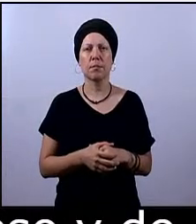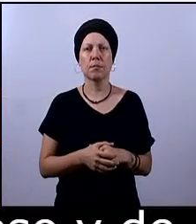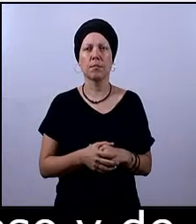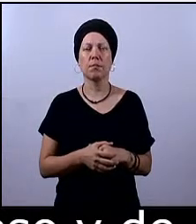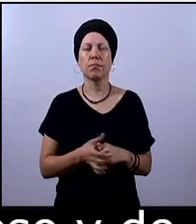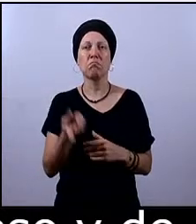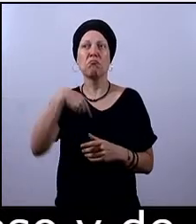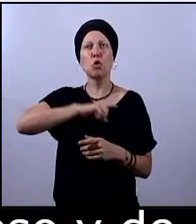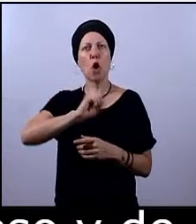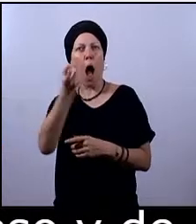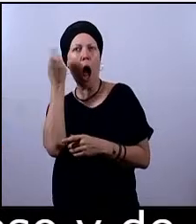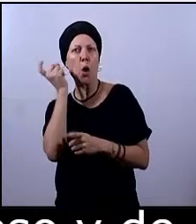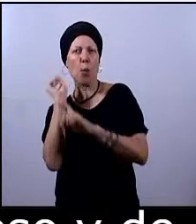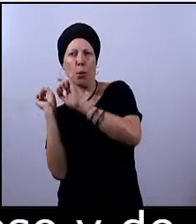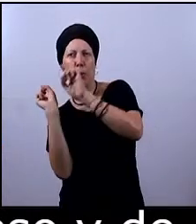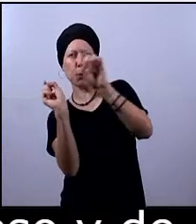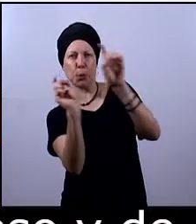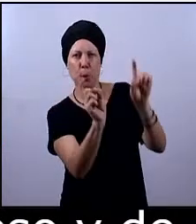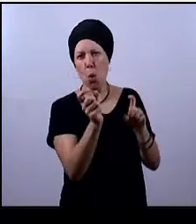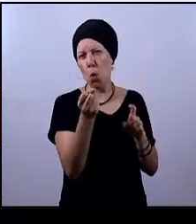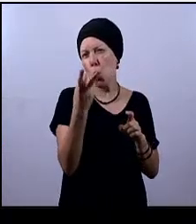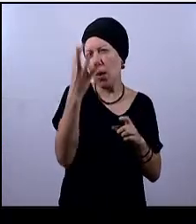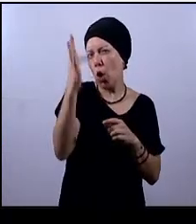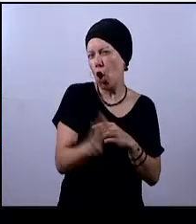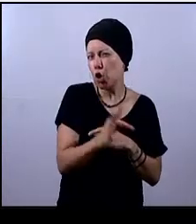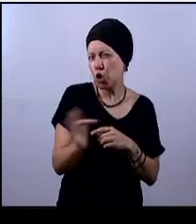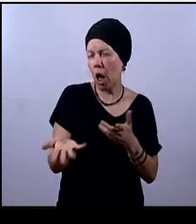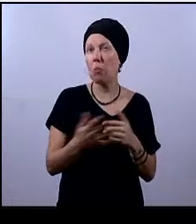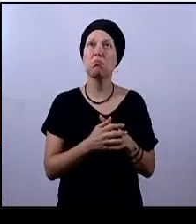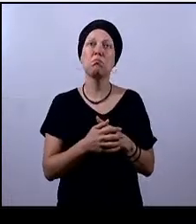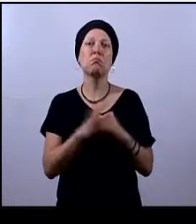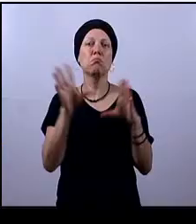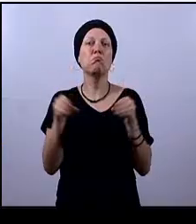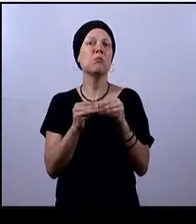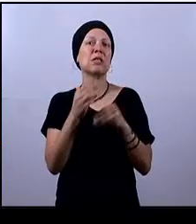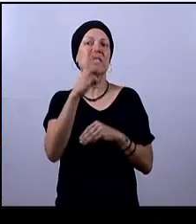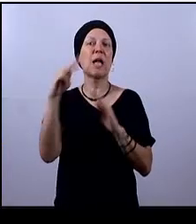alumnos esperamos llegar con este tipo de formación? Pues un total de